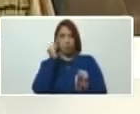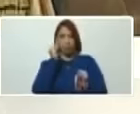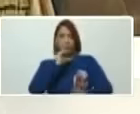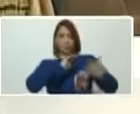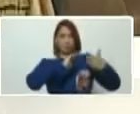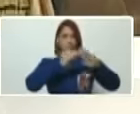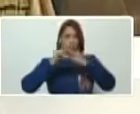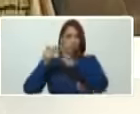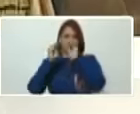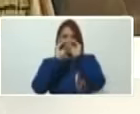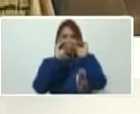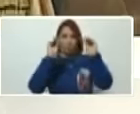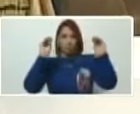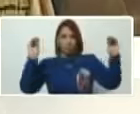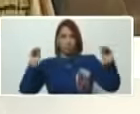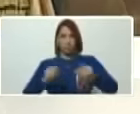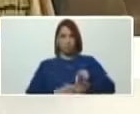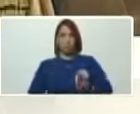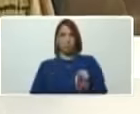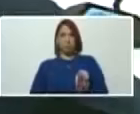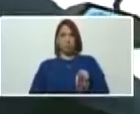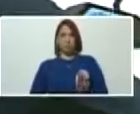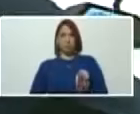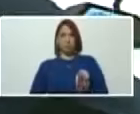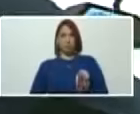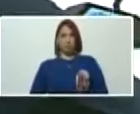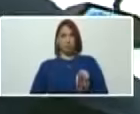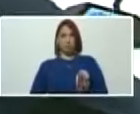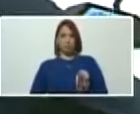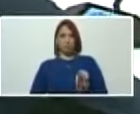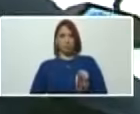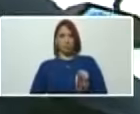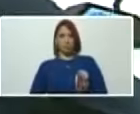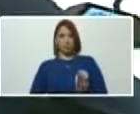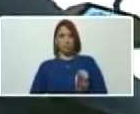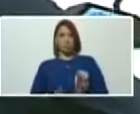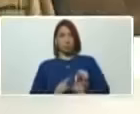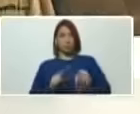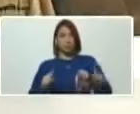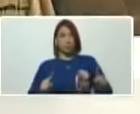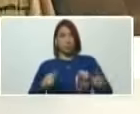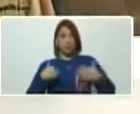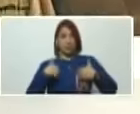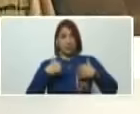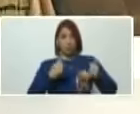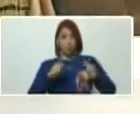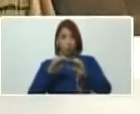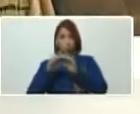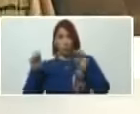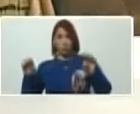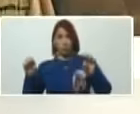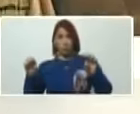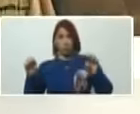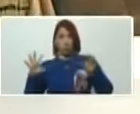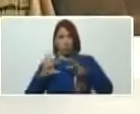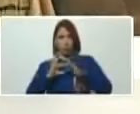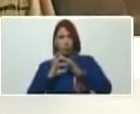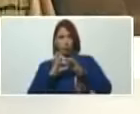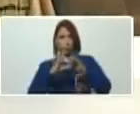comunidad, para que en ambos casos, salud y educación, vayamos